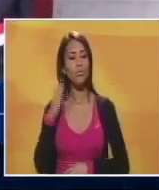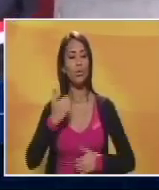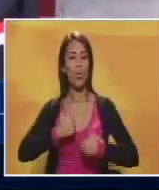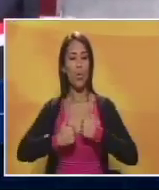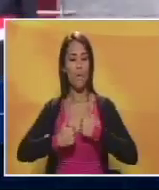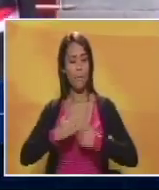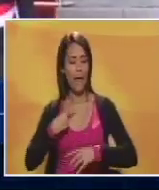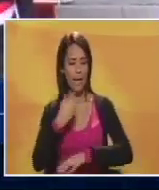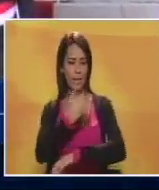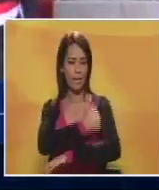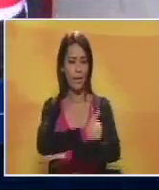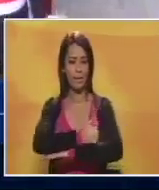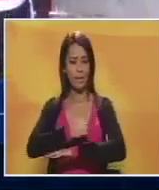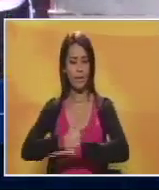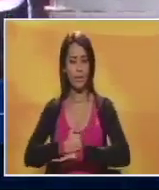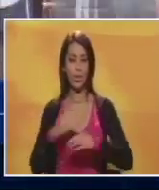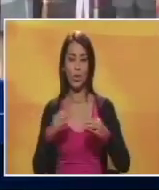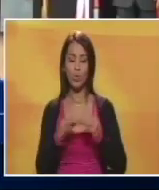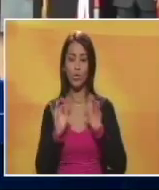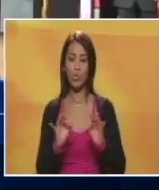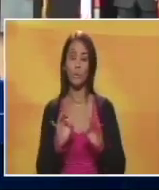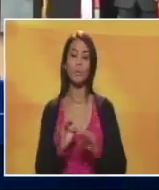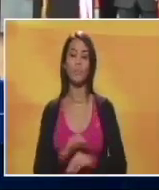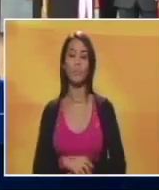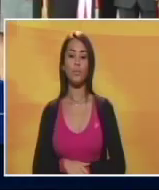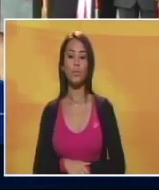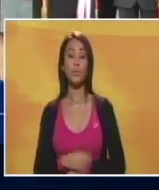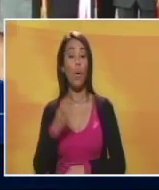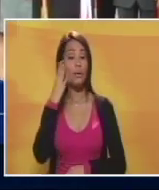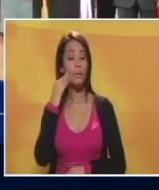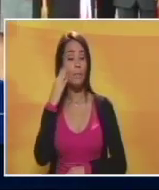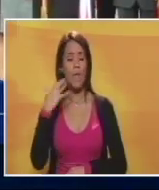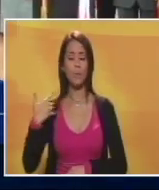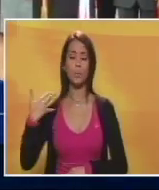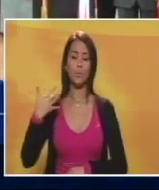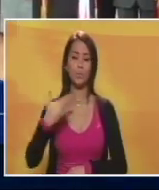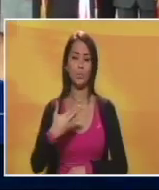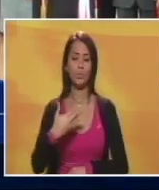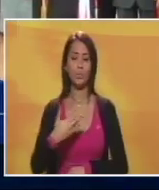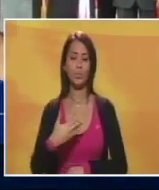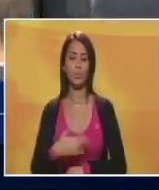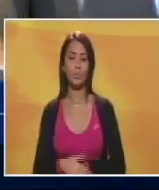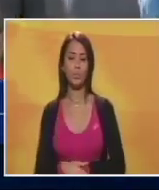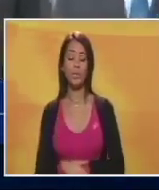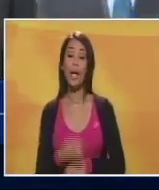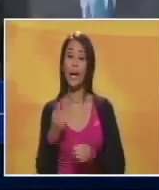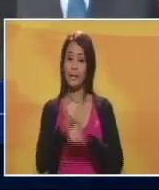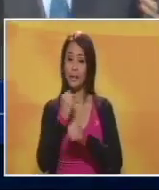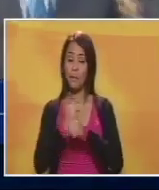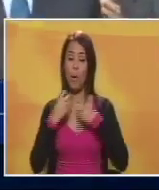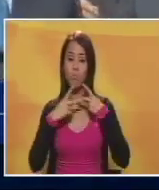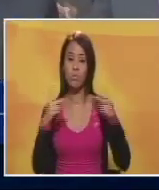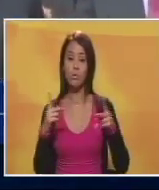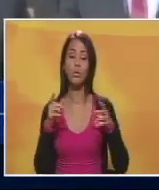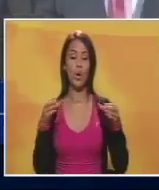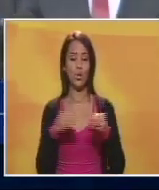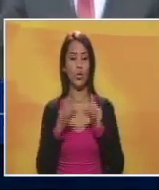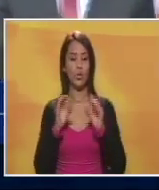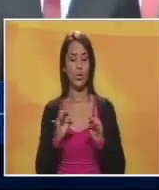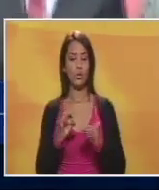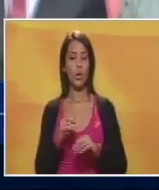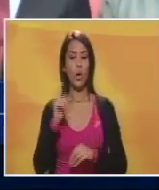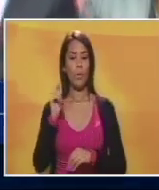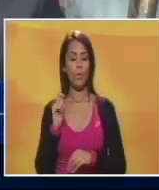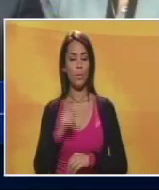ministros integrado en su mayoría por técnicos con experiencia en la gestión pública. El grupo está presidido por el legislador